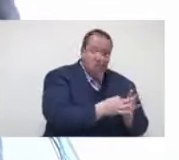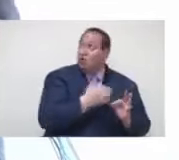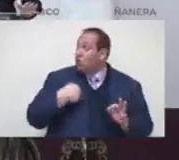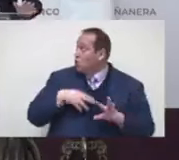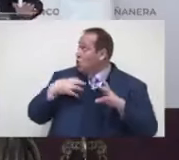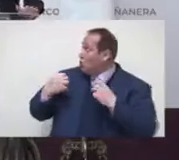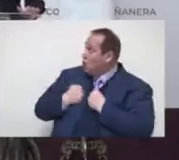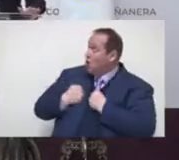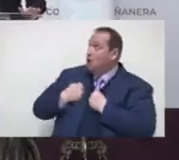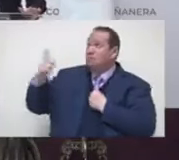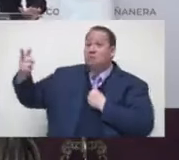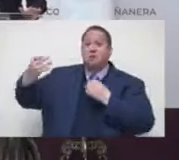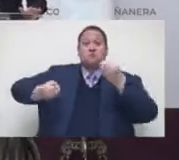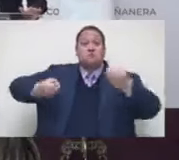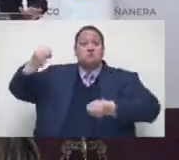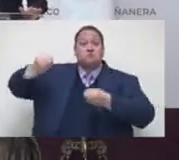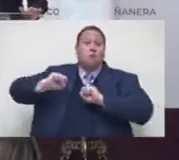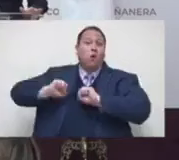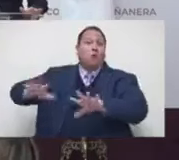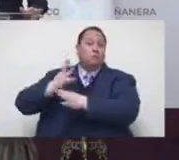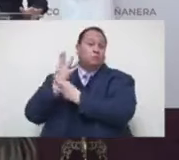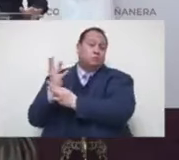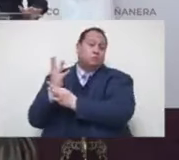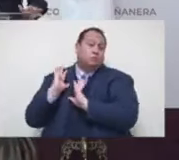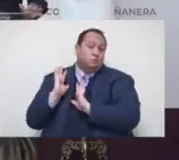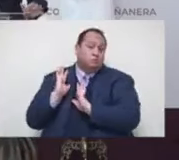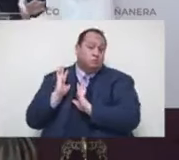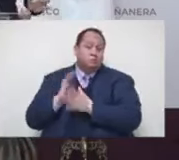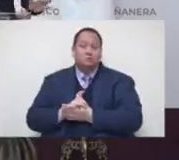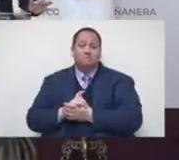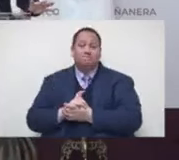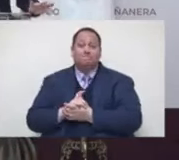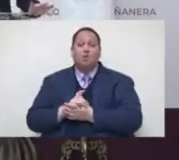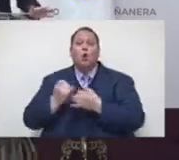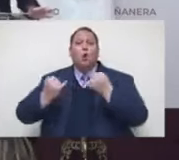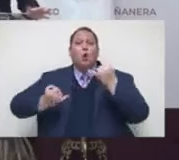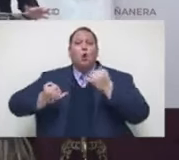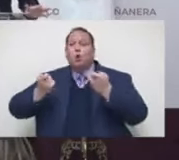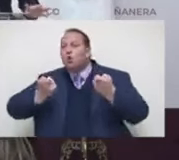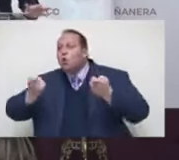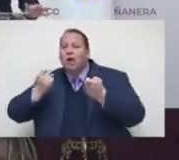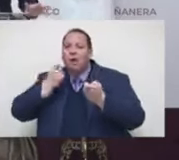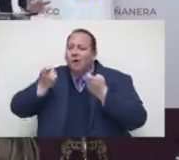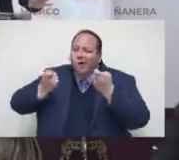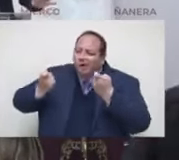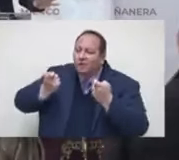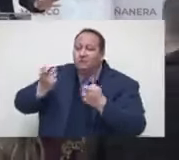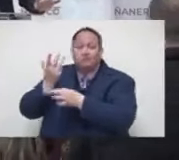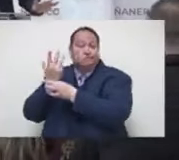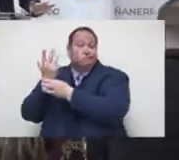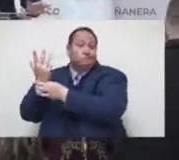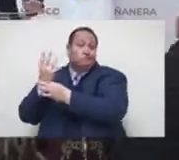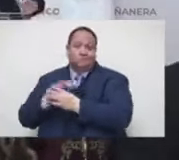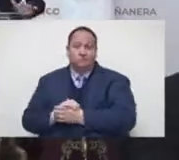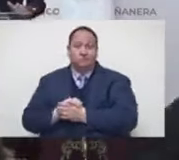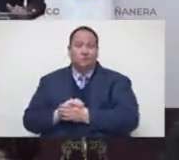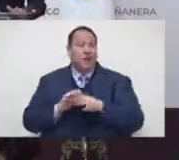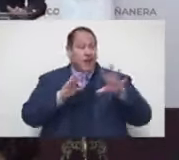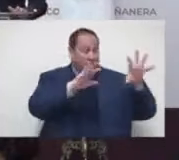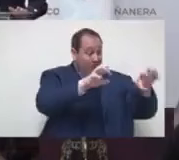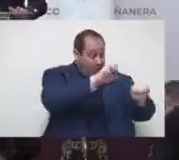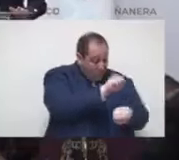y el Poder Judicial los suelta. Okay. Por artimañas jurídicas. Que si